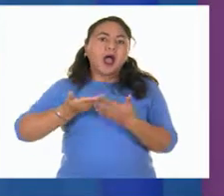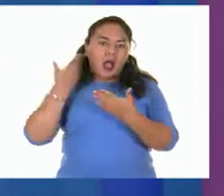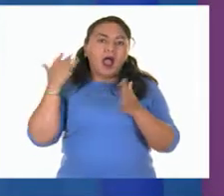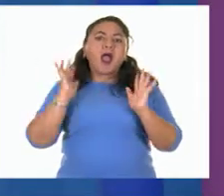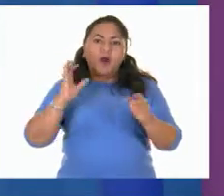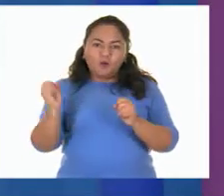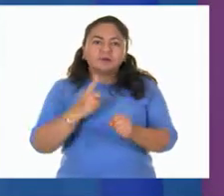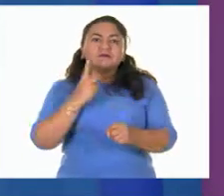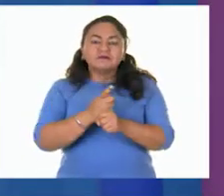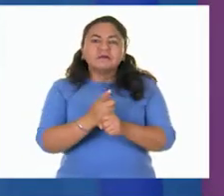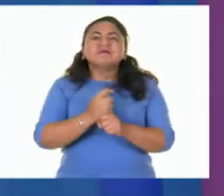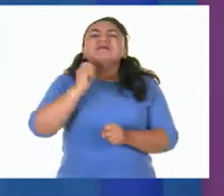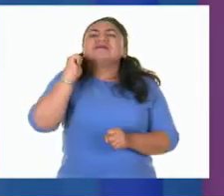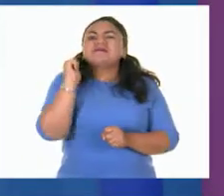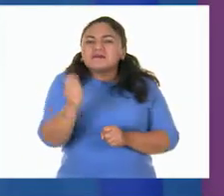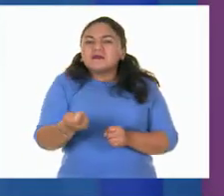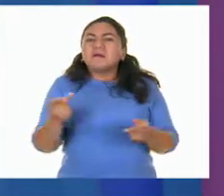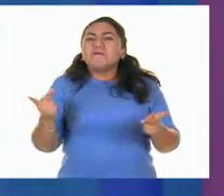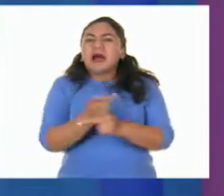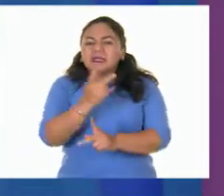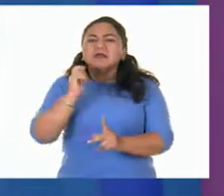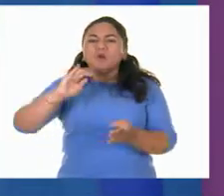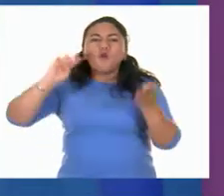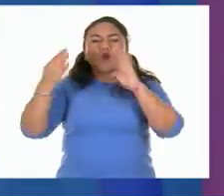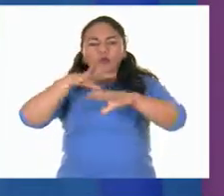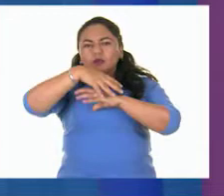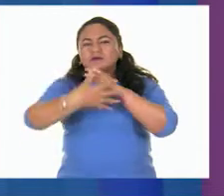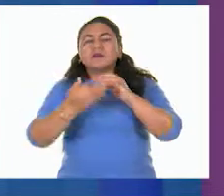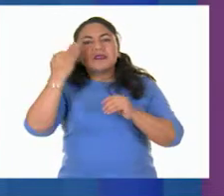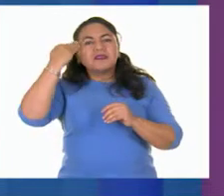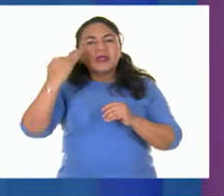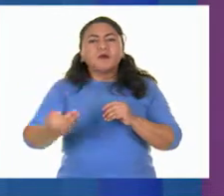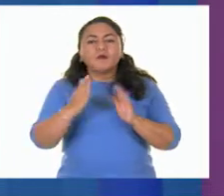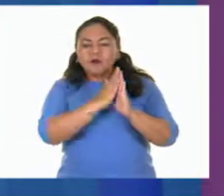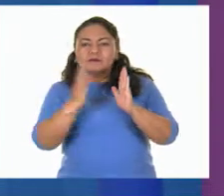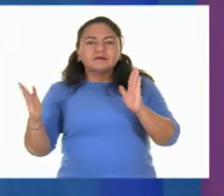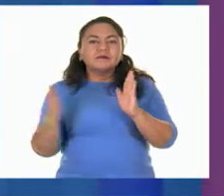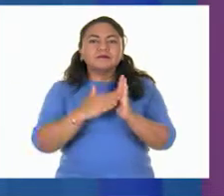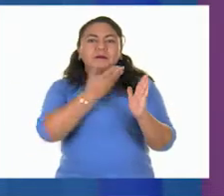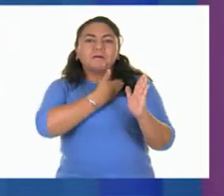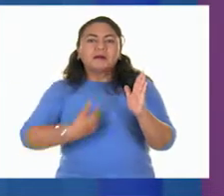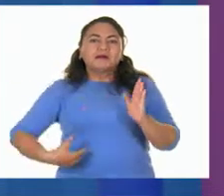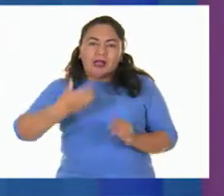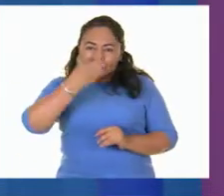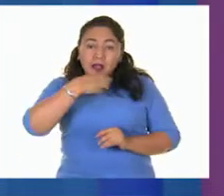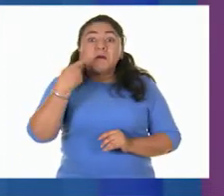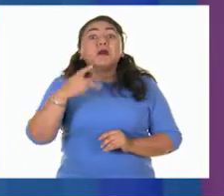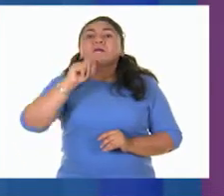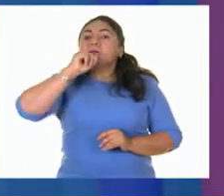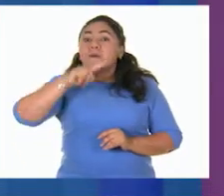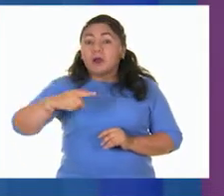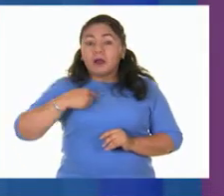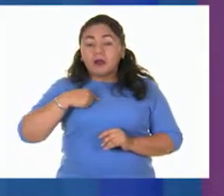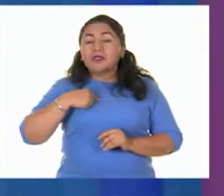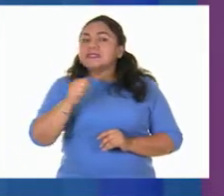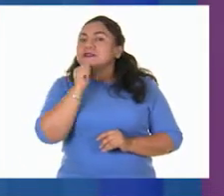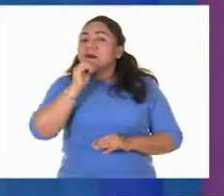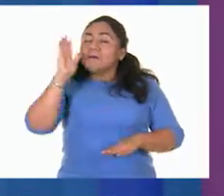de conocer qué era lo que estaba pasando en el mundo durante los años del cardenismo, pero aún no hemos tenido oportunidad de